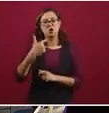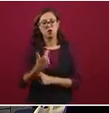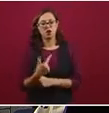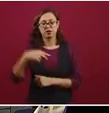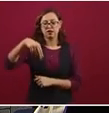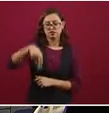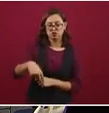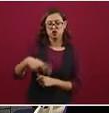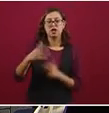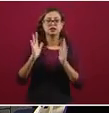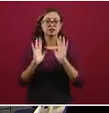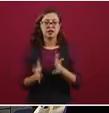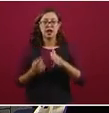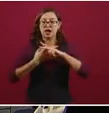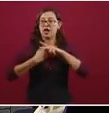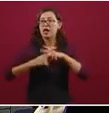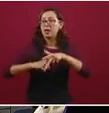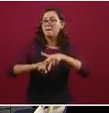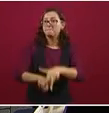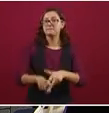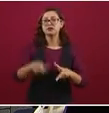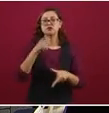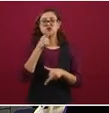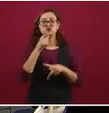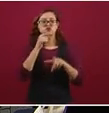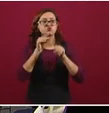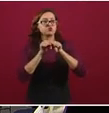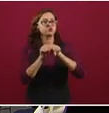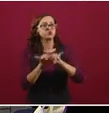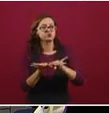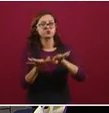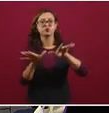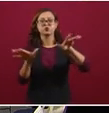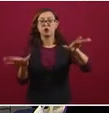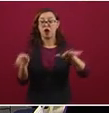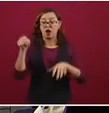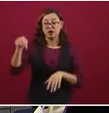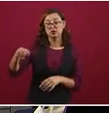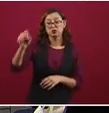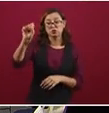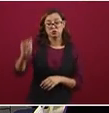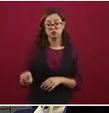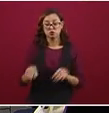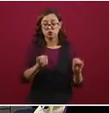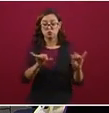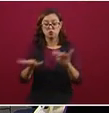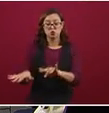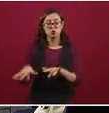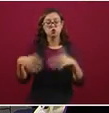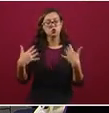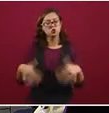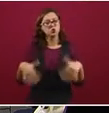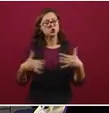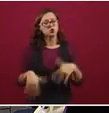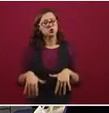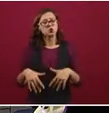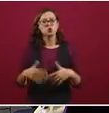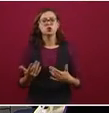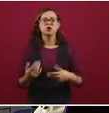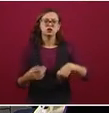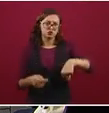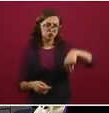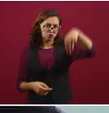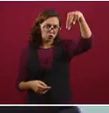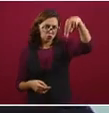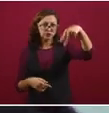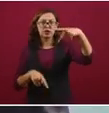República, ha participado de manera muy destacada con la presencia en el norte del país